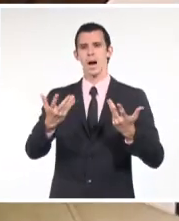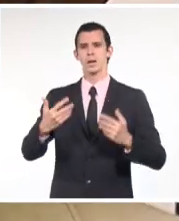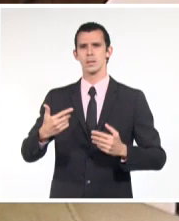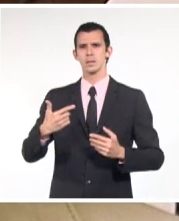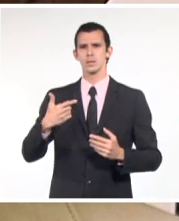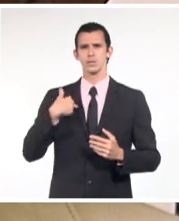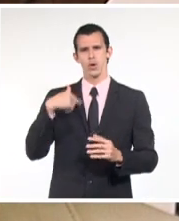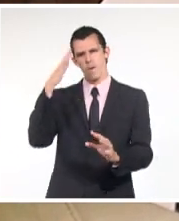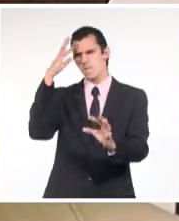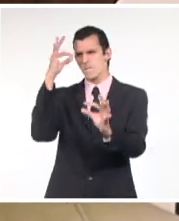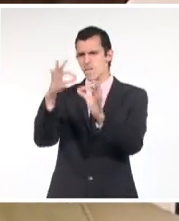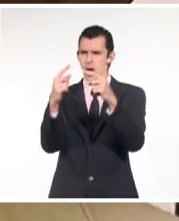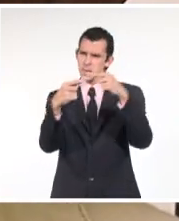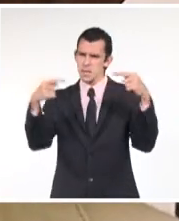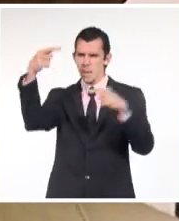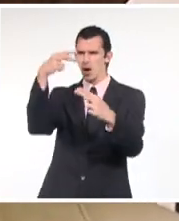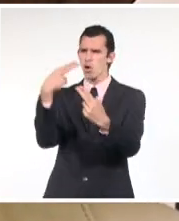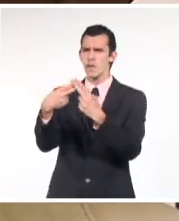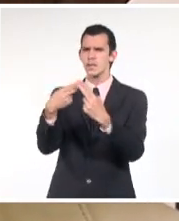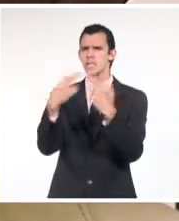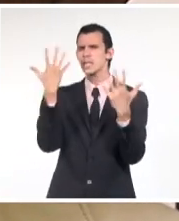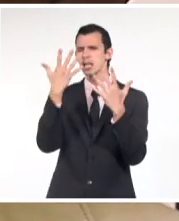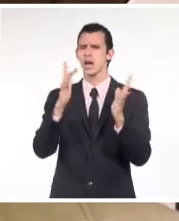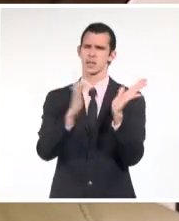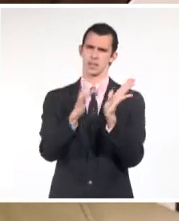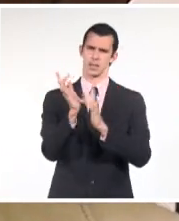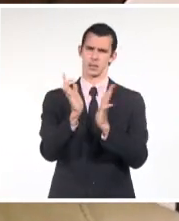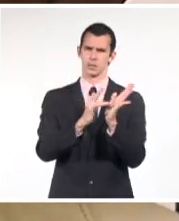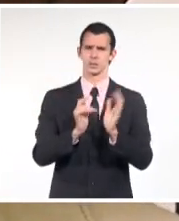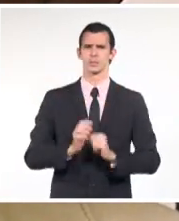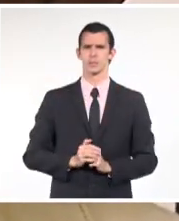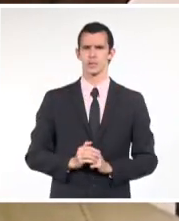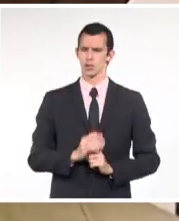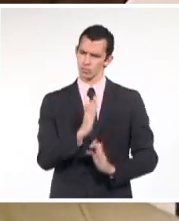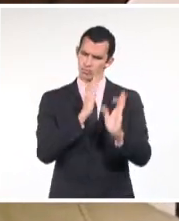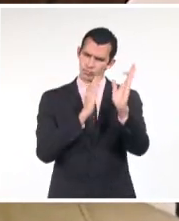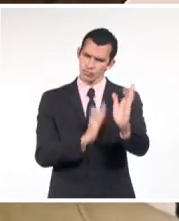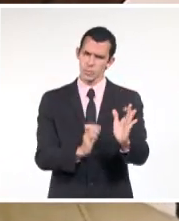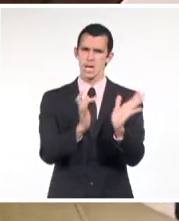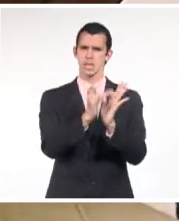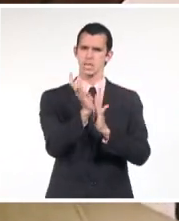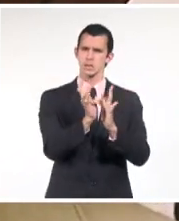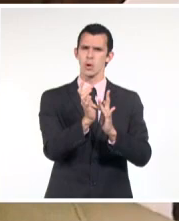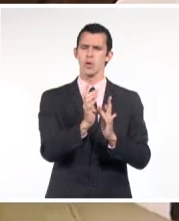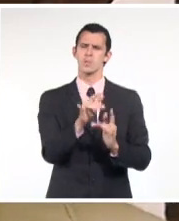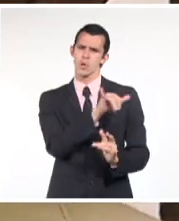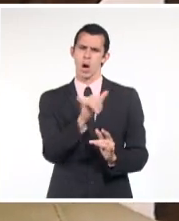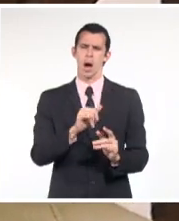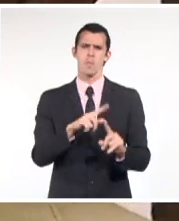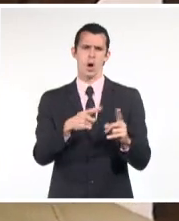Y sigo a Jesús como cristiano porque él fue revolucionario.